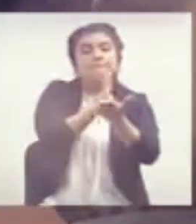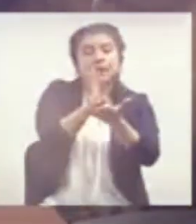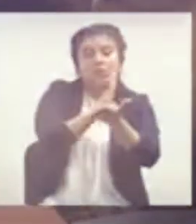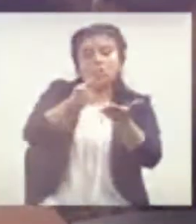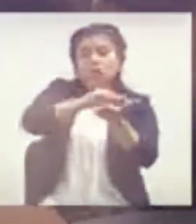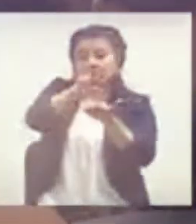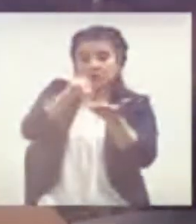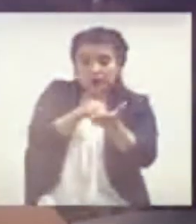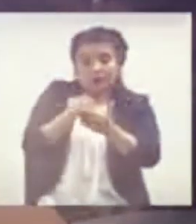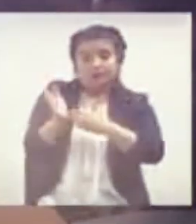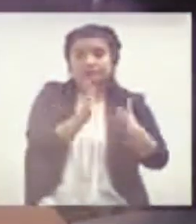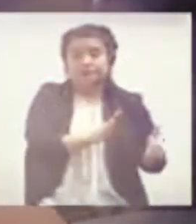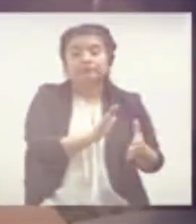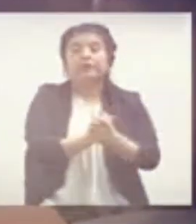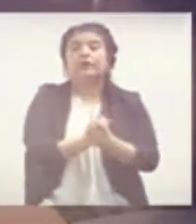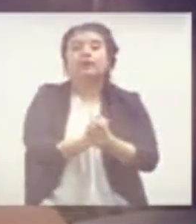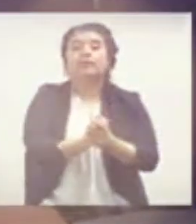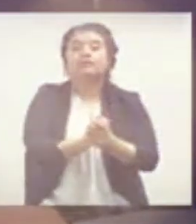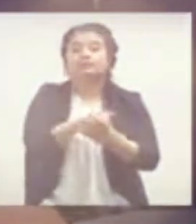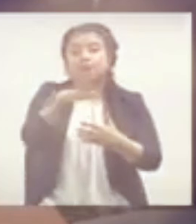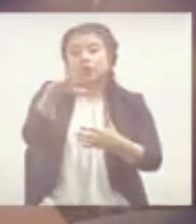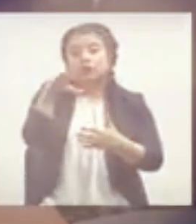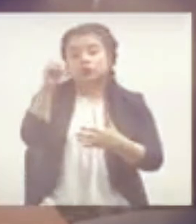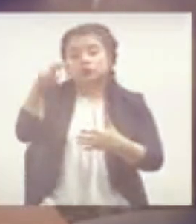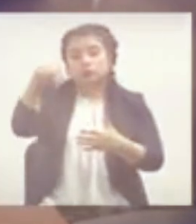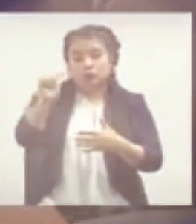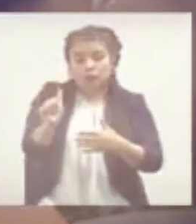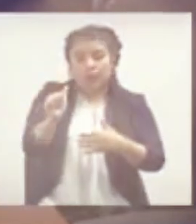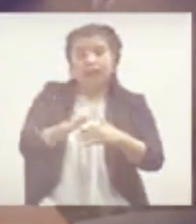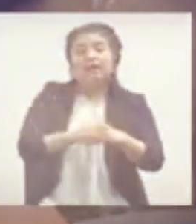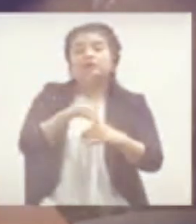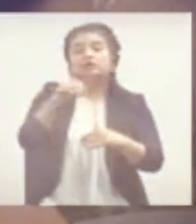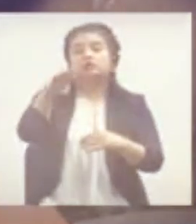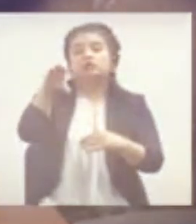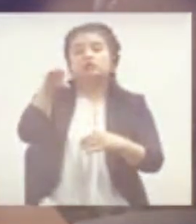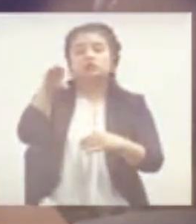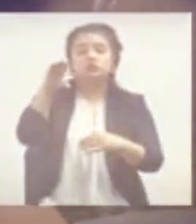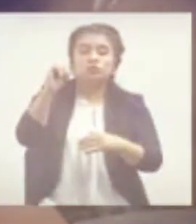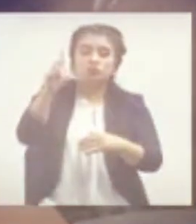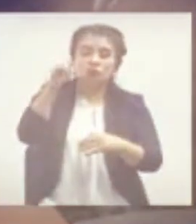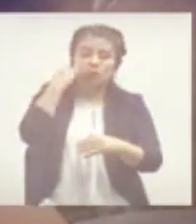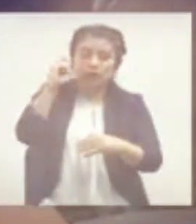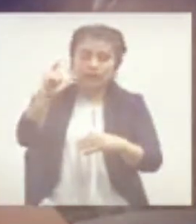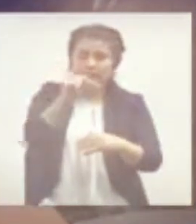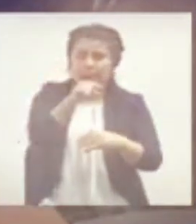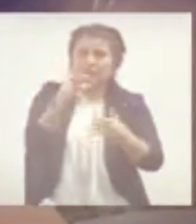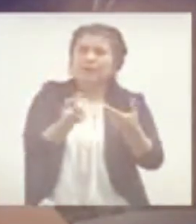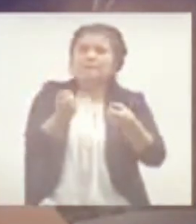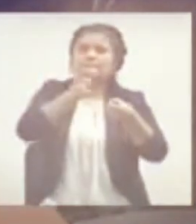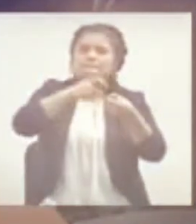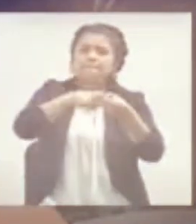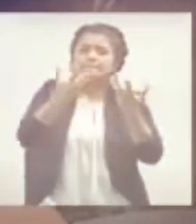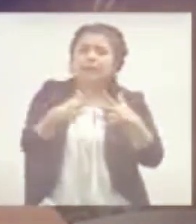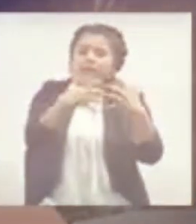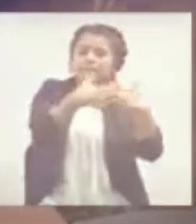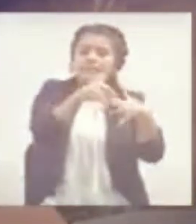Opinión recibida de Zona Libre de Industria y Comercio Santo Tomás de Castilla, SOLIC. Es importante resaltar la participación del sector privado a